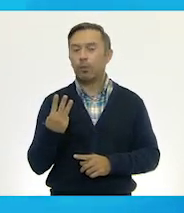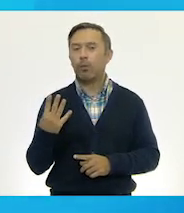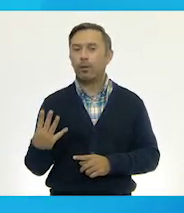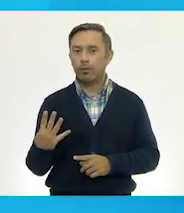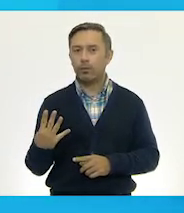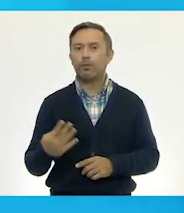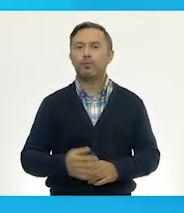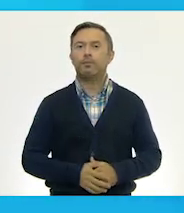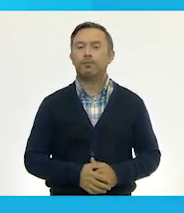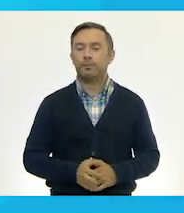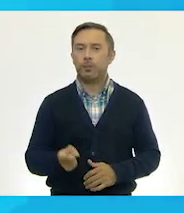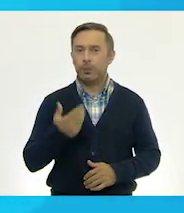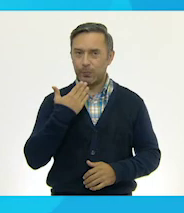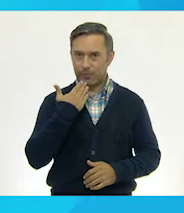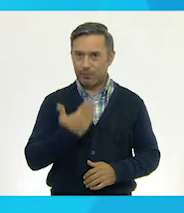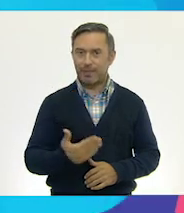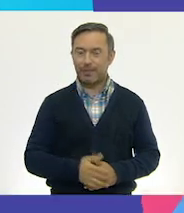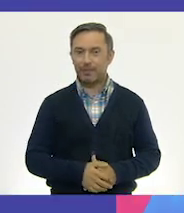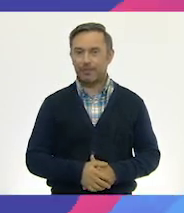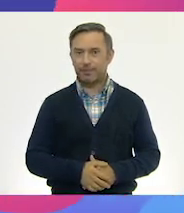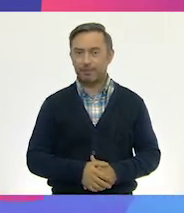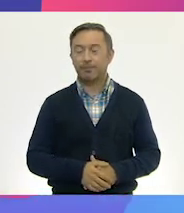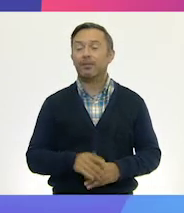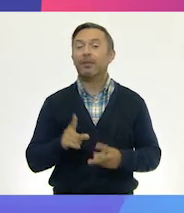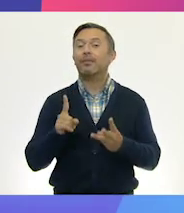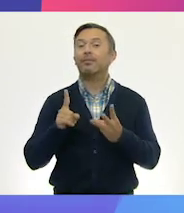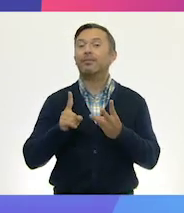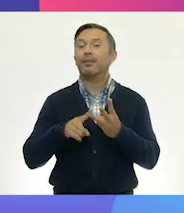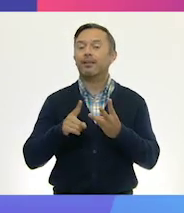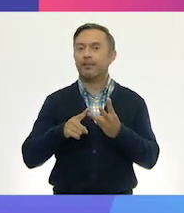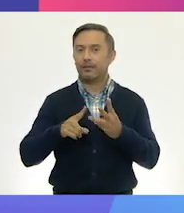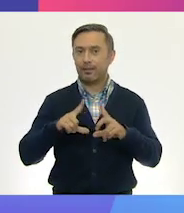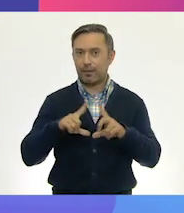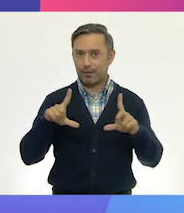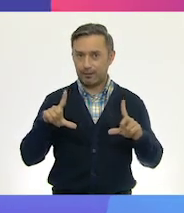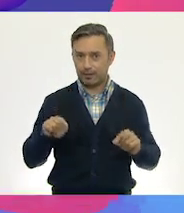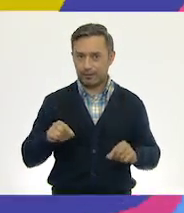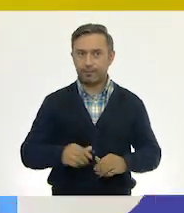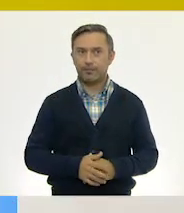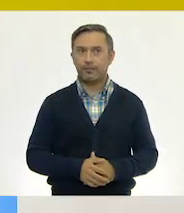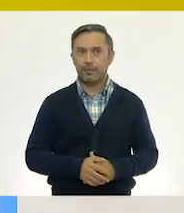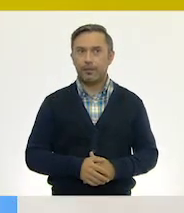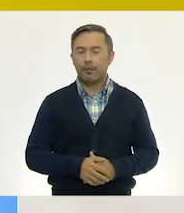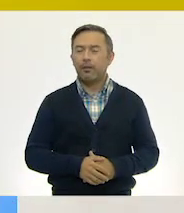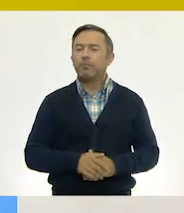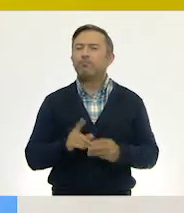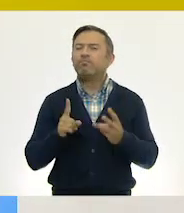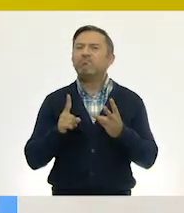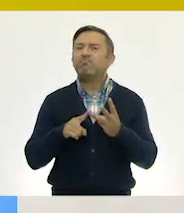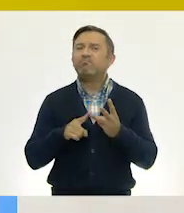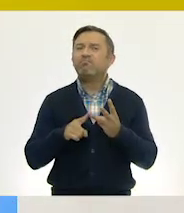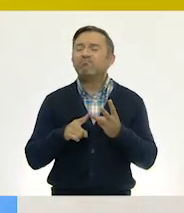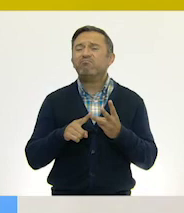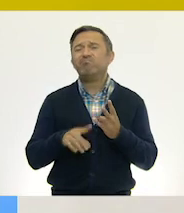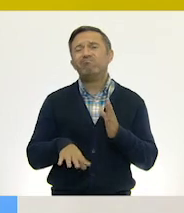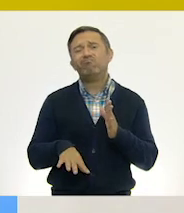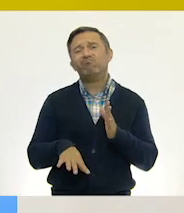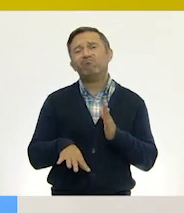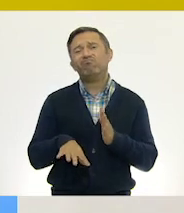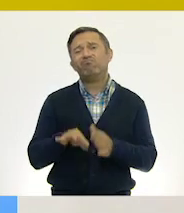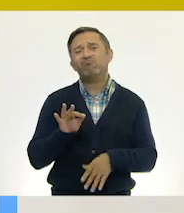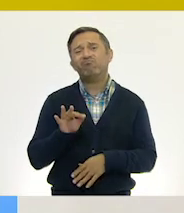1, 2, 3 y 4. Muy bien. Voy por mi tercer tarjeta. Y en mi tercer tarjeta solamente me